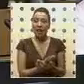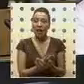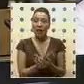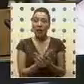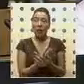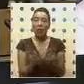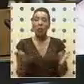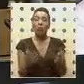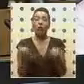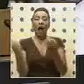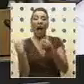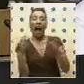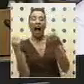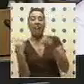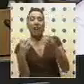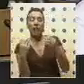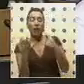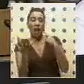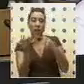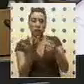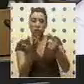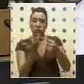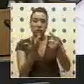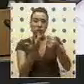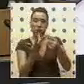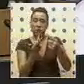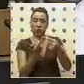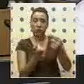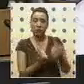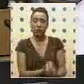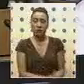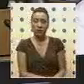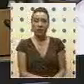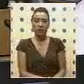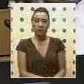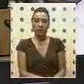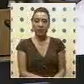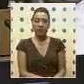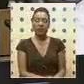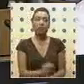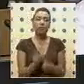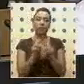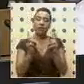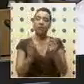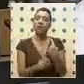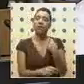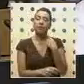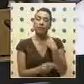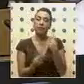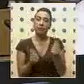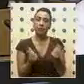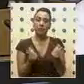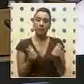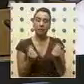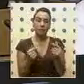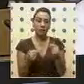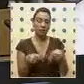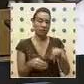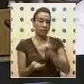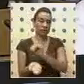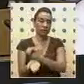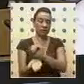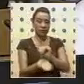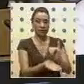altas tasas de deserción y podríamos seguir y seguir en cuanto a los temas que afectan a la calidad de estas